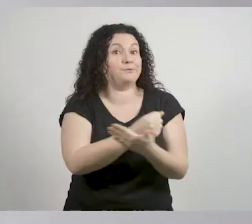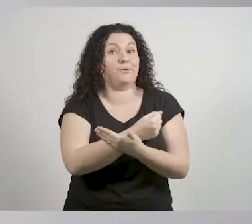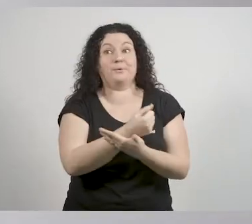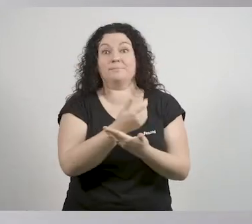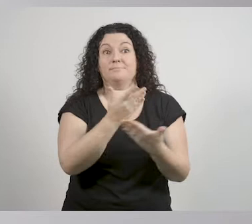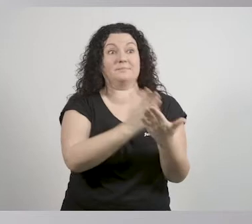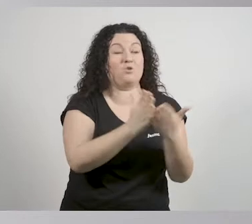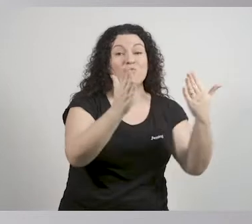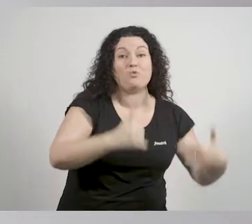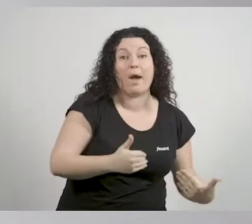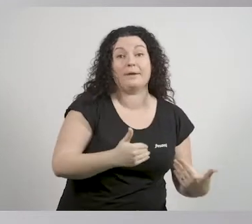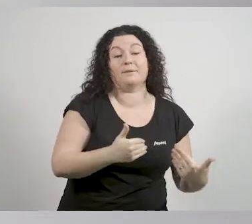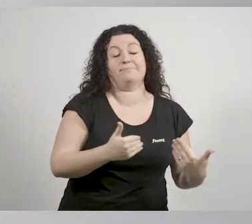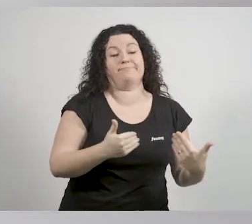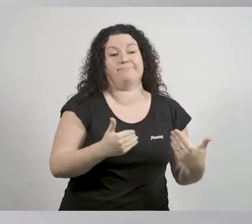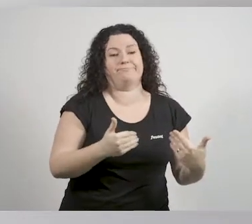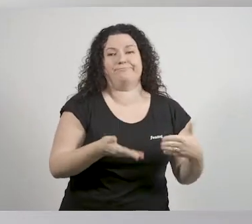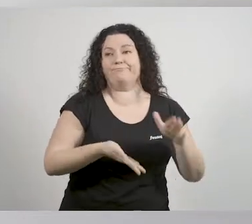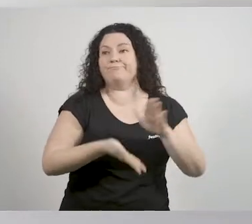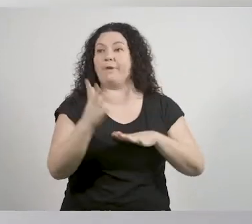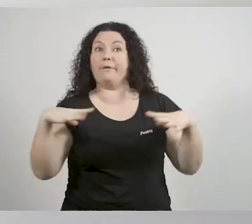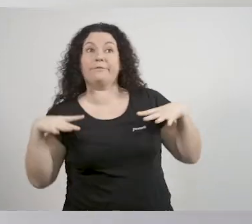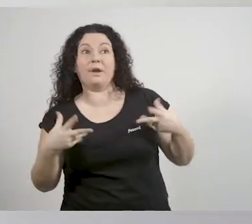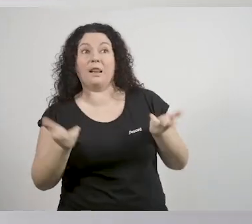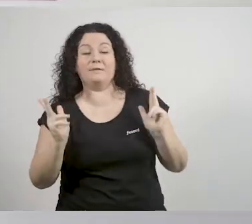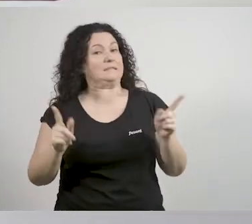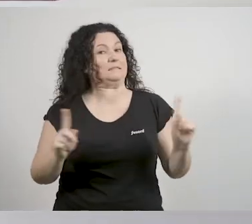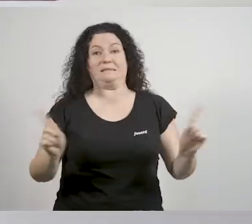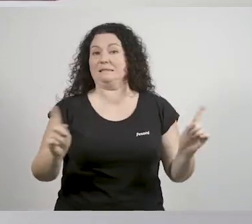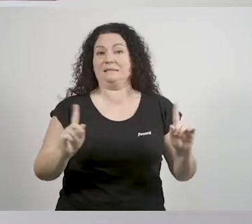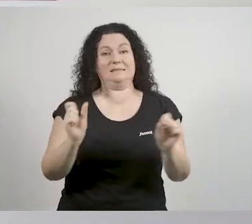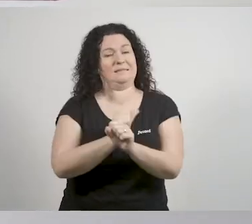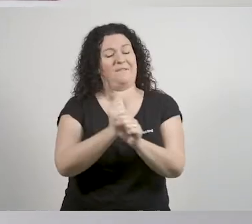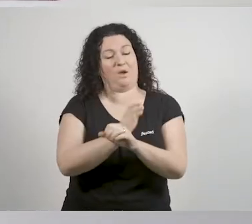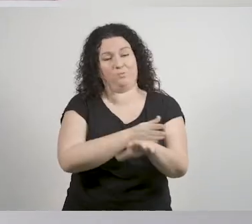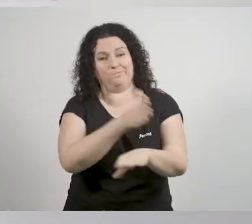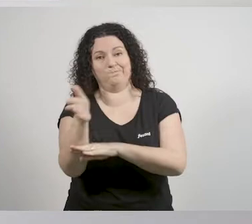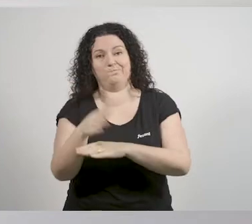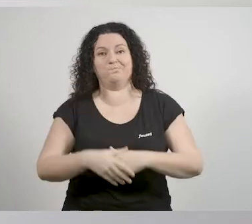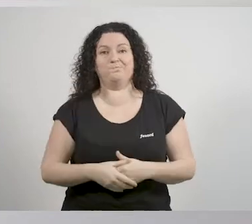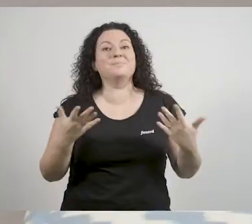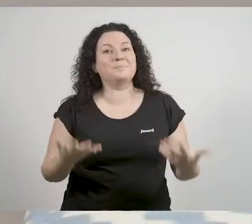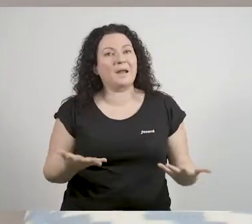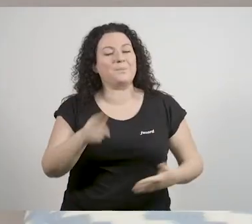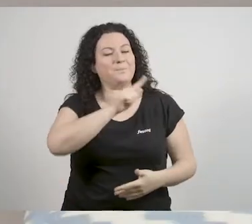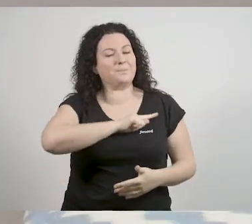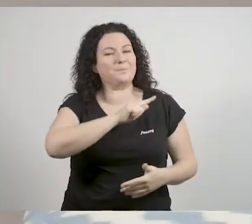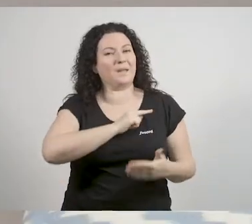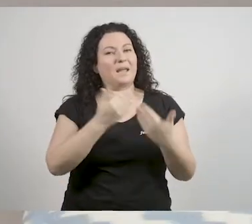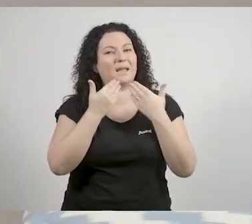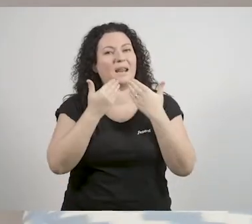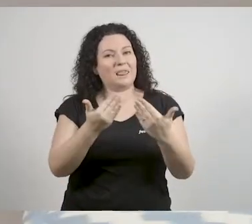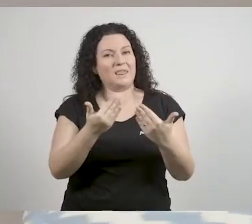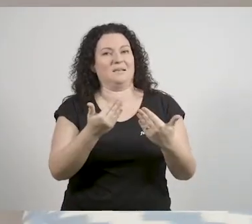Santa, verano, cuando no había clase, mi destino era aquel, tener que irme a trabajar. Pero sí